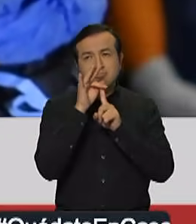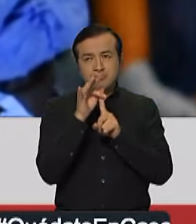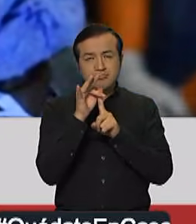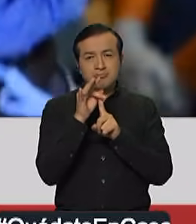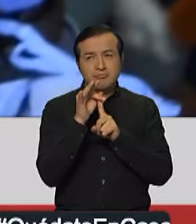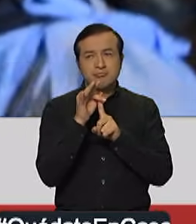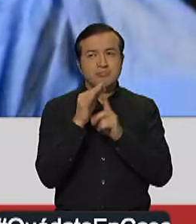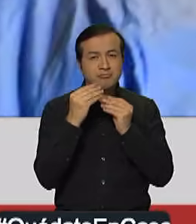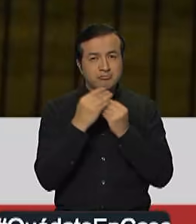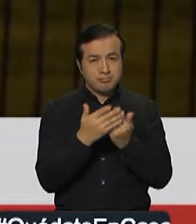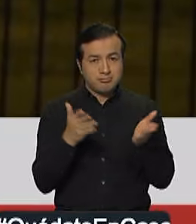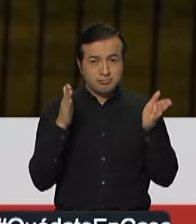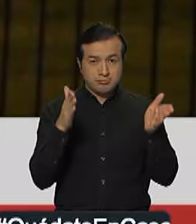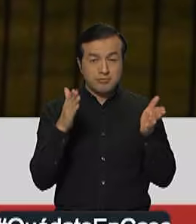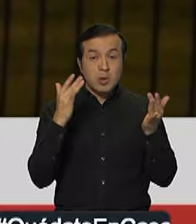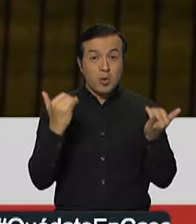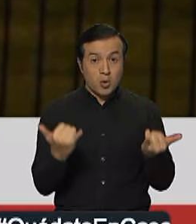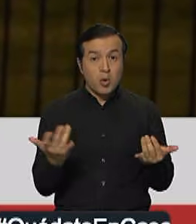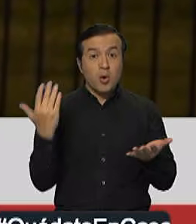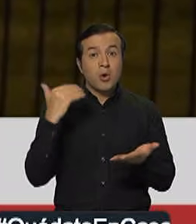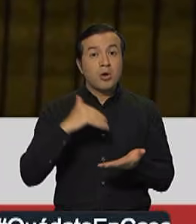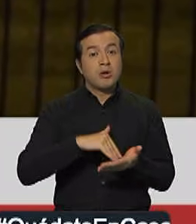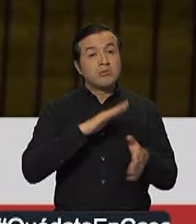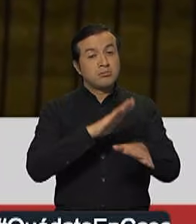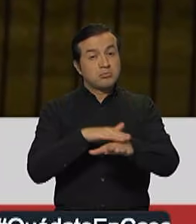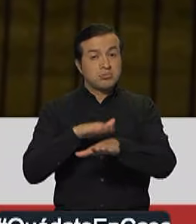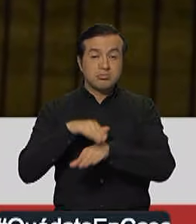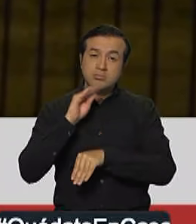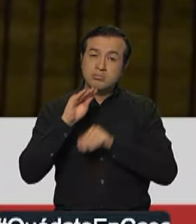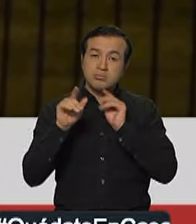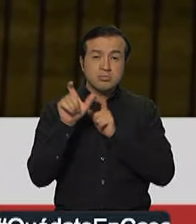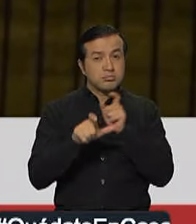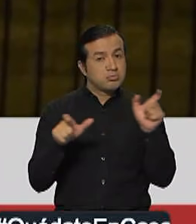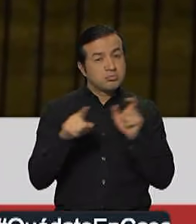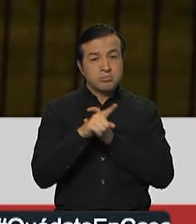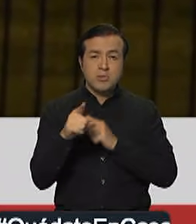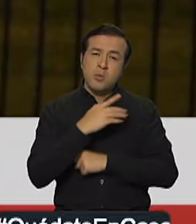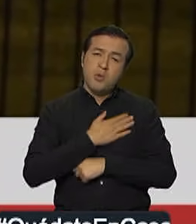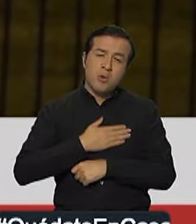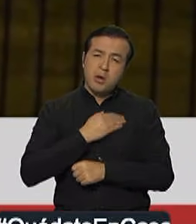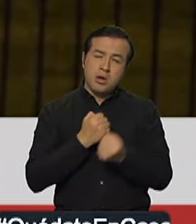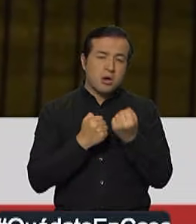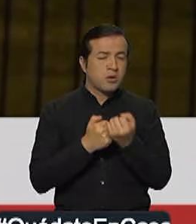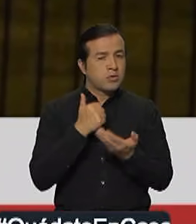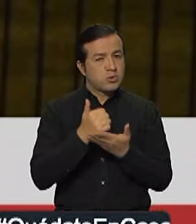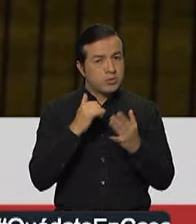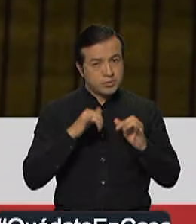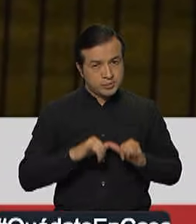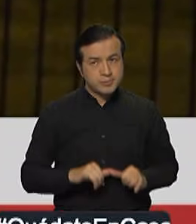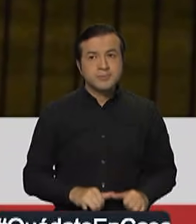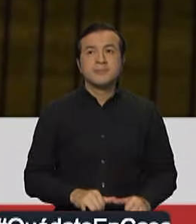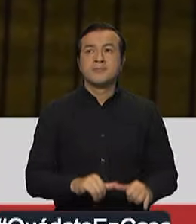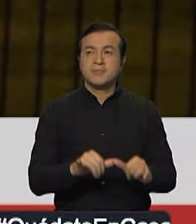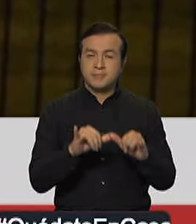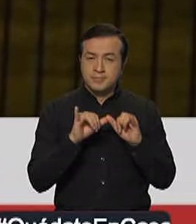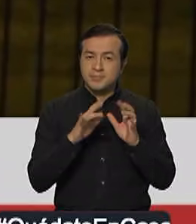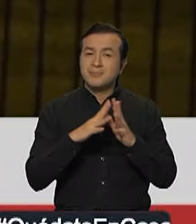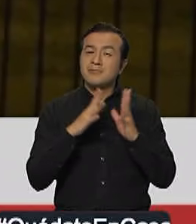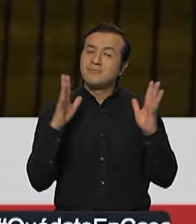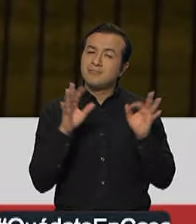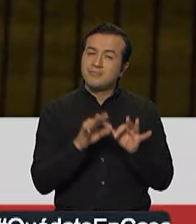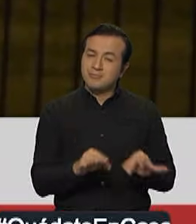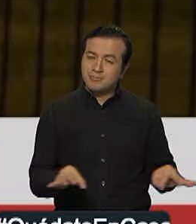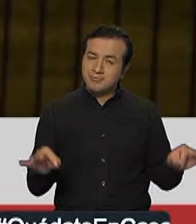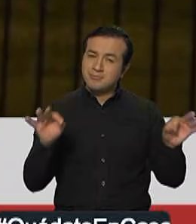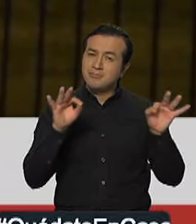este confinamiento. Y nuevamente hacemos un llamado para que por favor sigan apoyando estas iniciativas ciudadanas que son tan importantes.